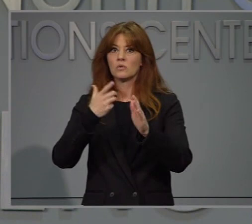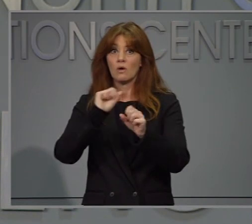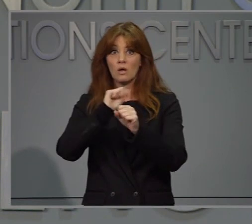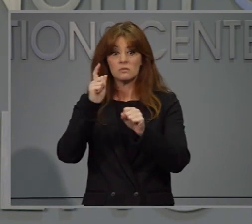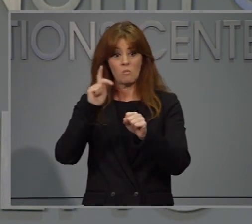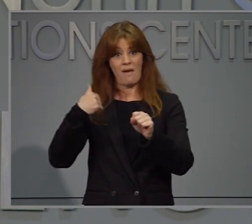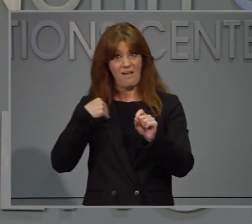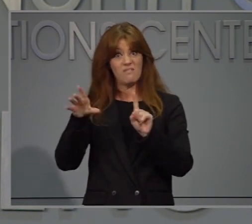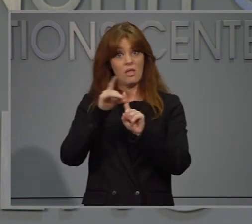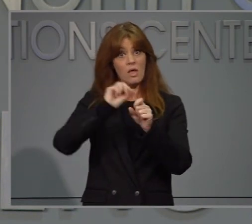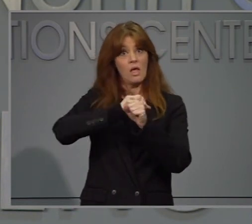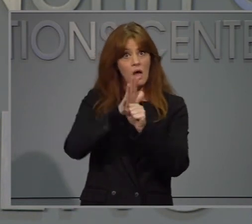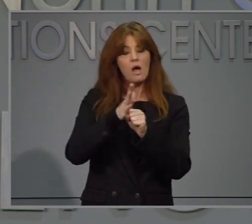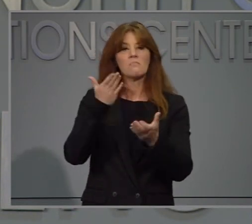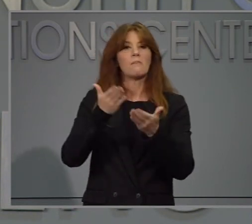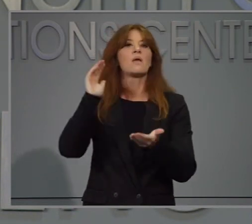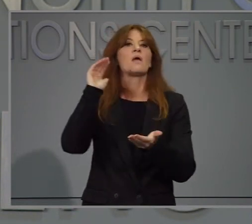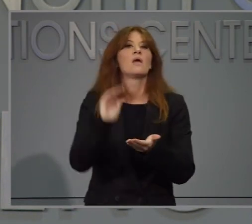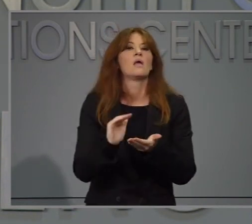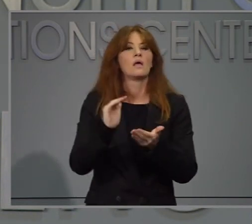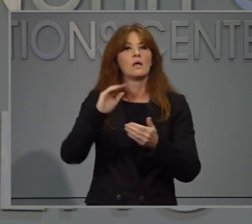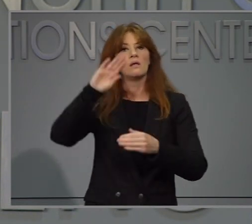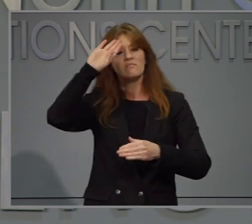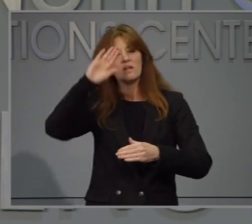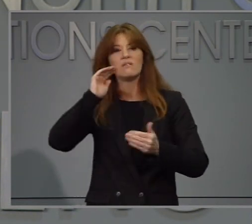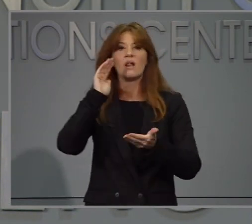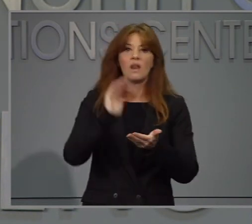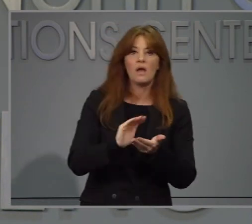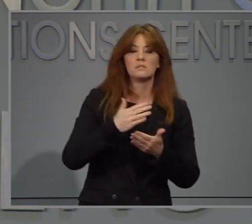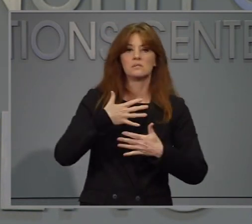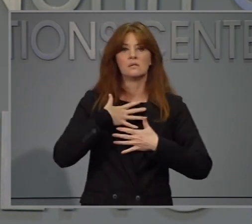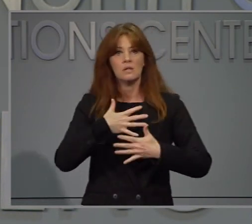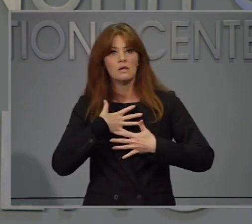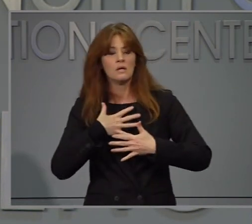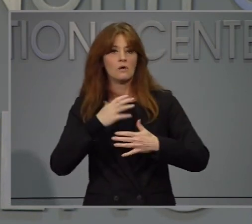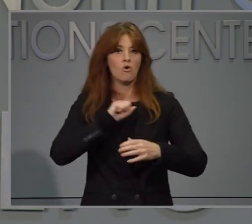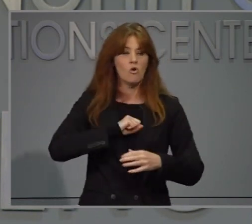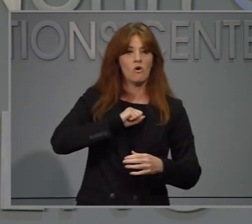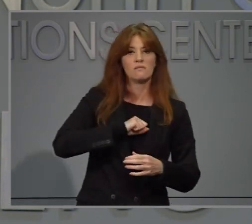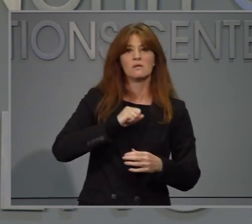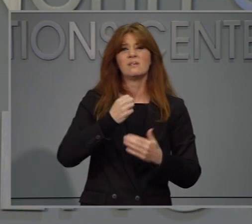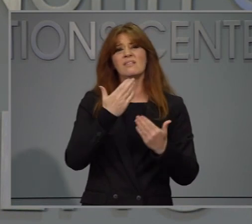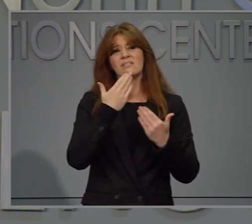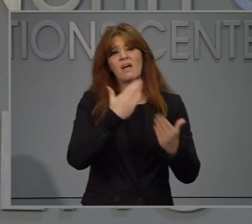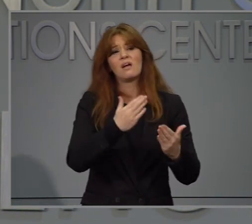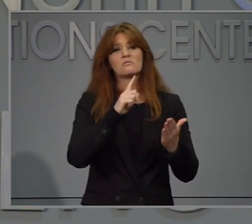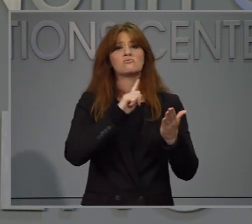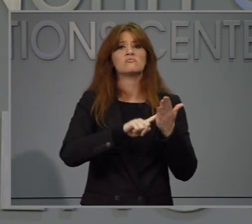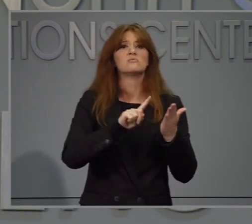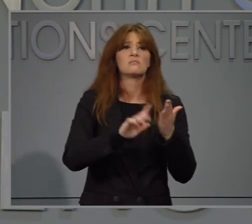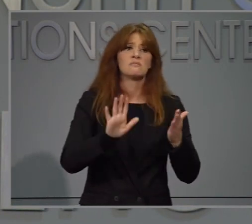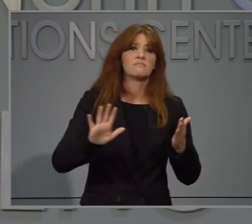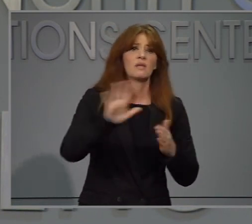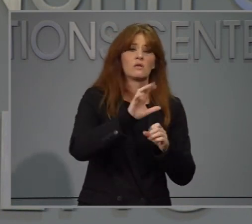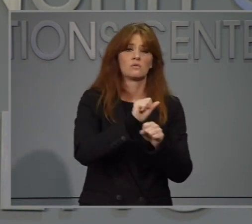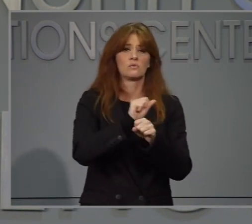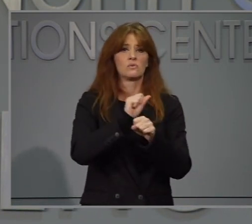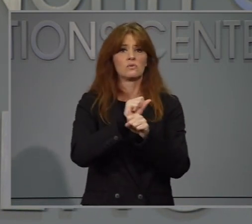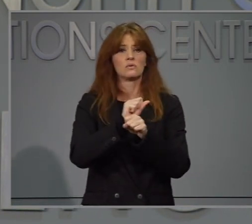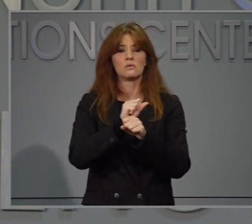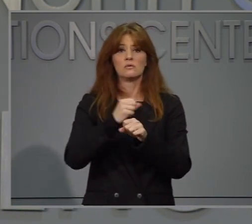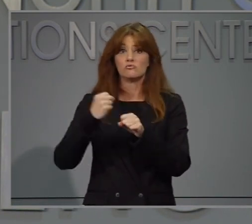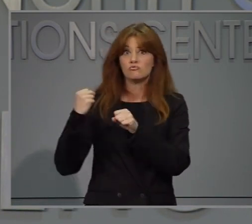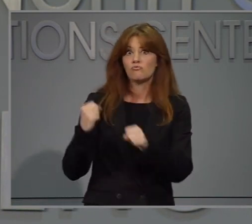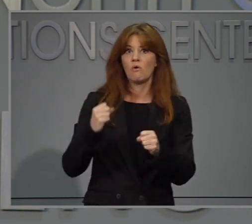el alivio de los síntomas de COVID-19. Quiero agradecer a los investigadores y su trabajo. Esto muestra la